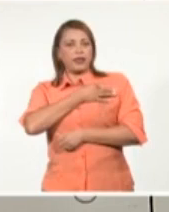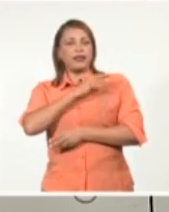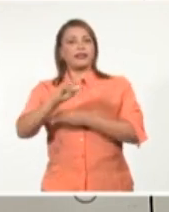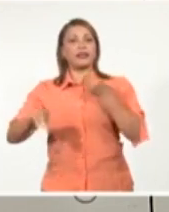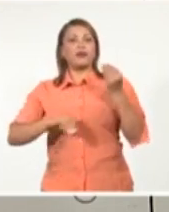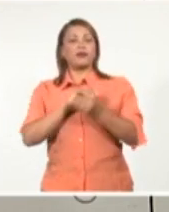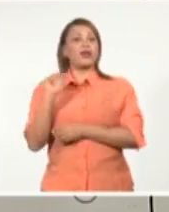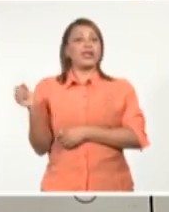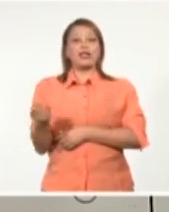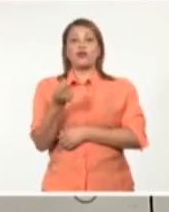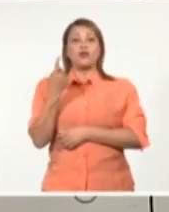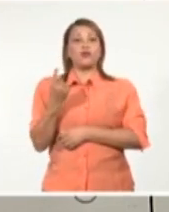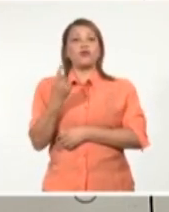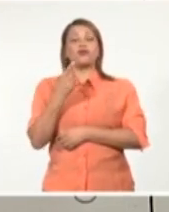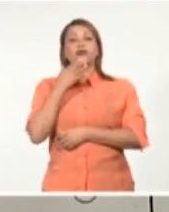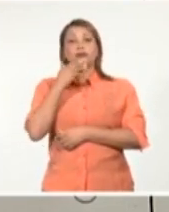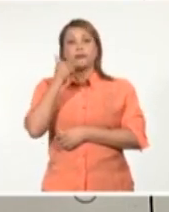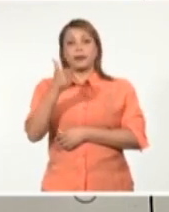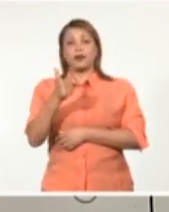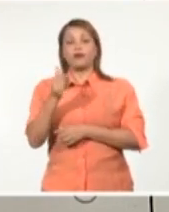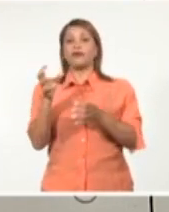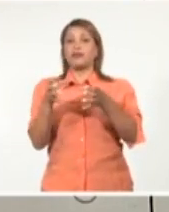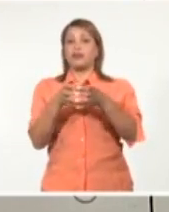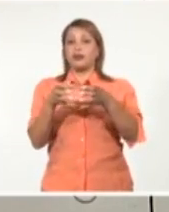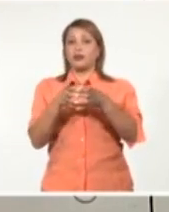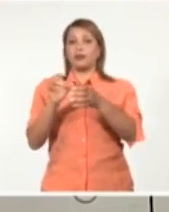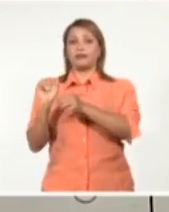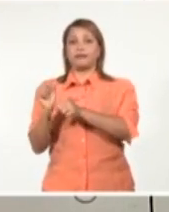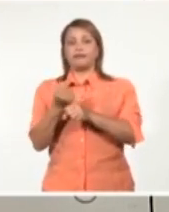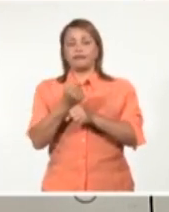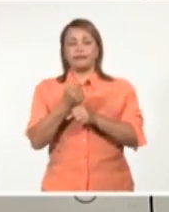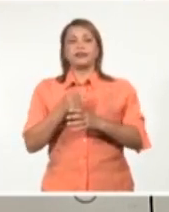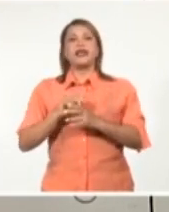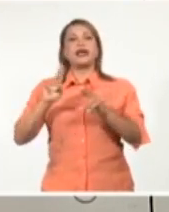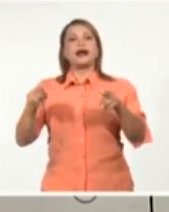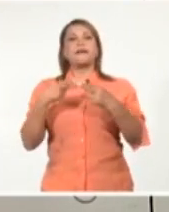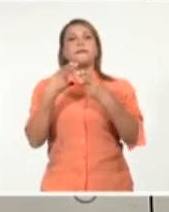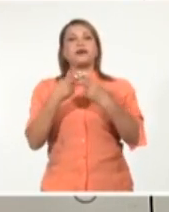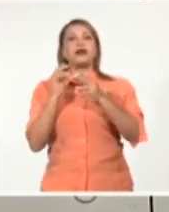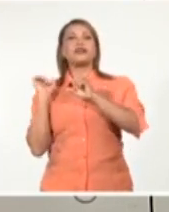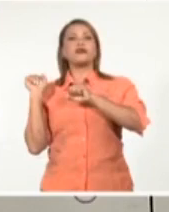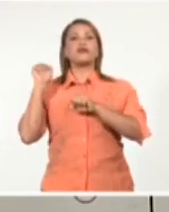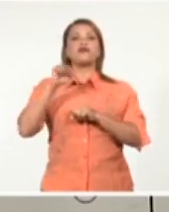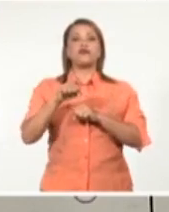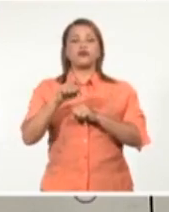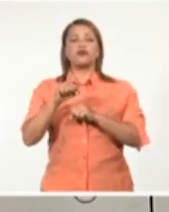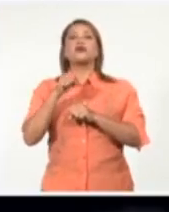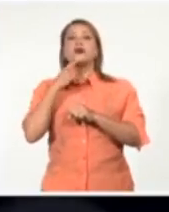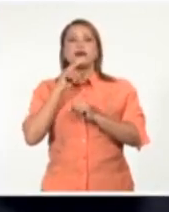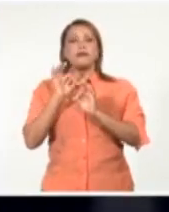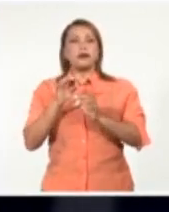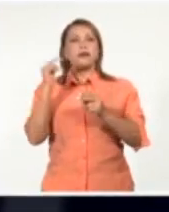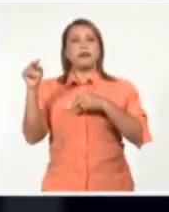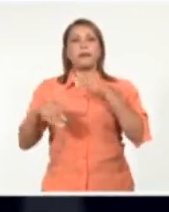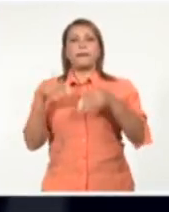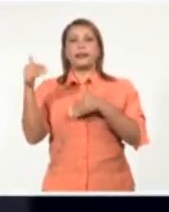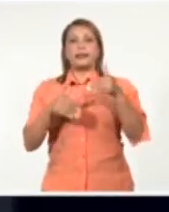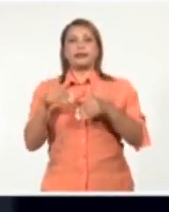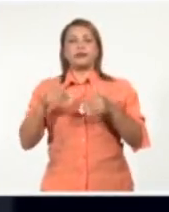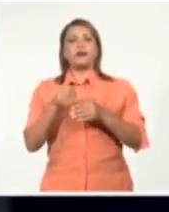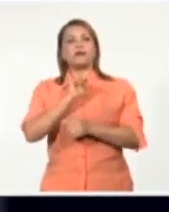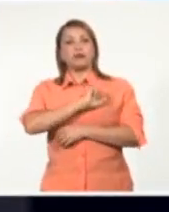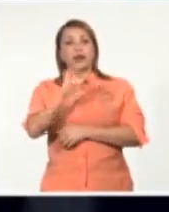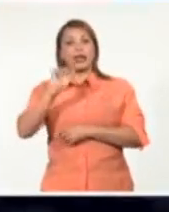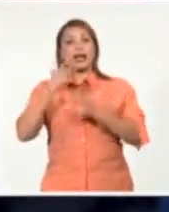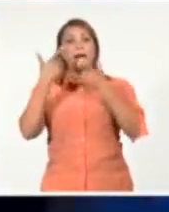en el único exponente de nuestra delegación en alzar una presea en el campeonato mundial de judo en Uzbekistán Granda campeón